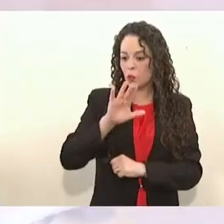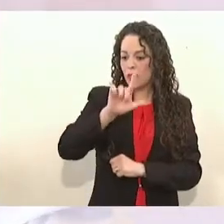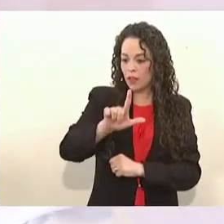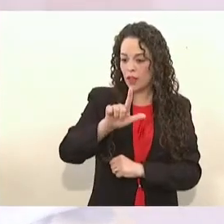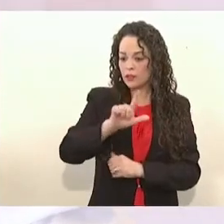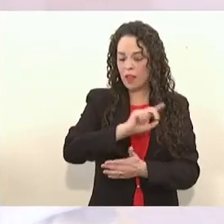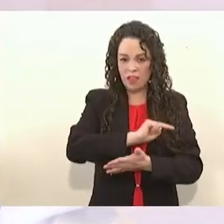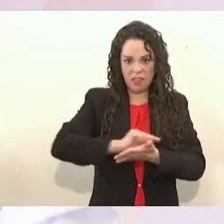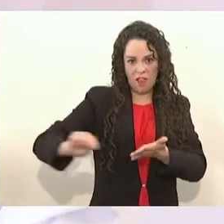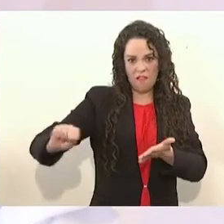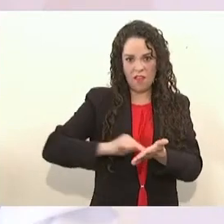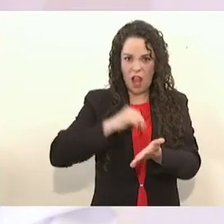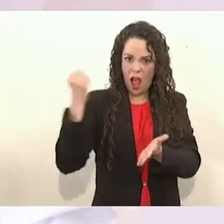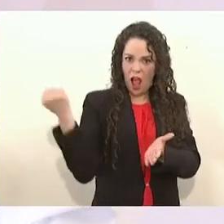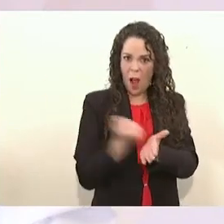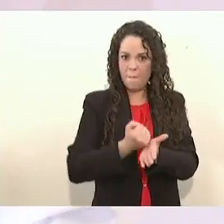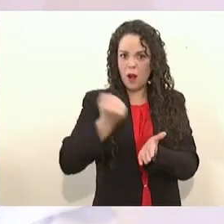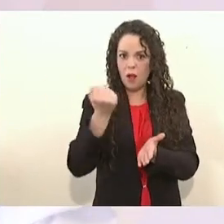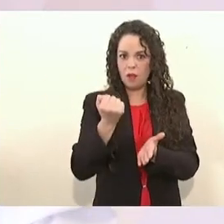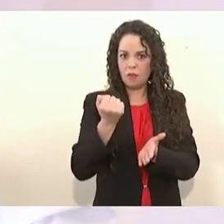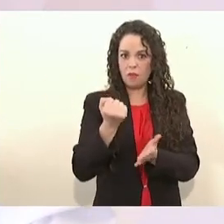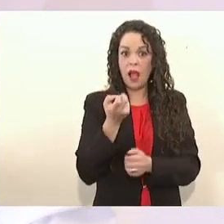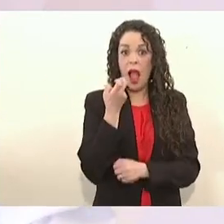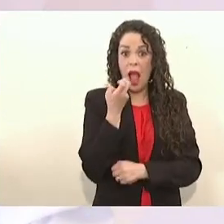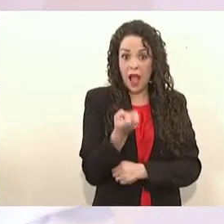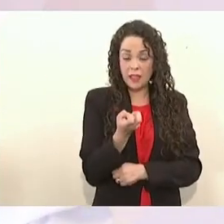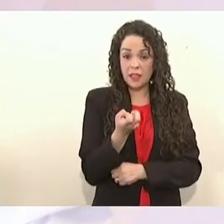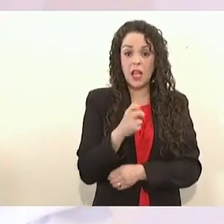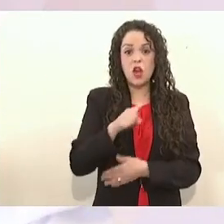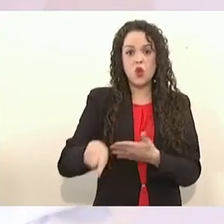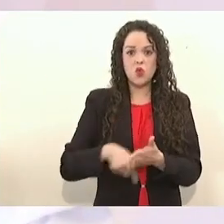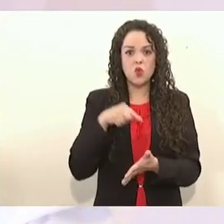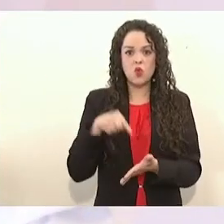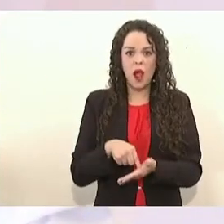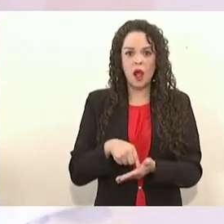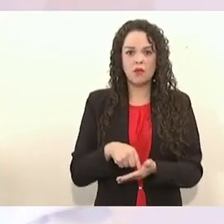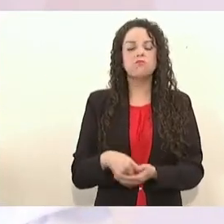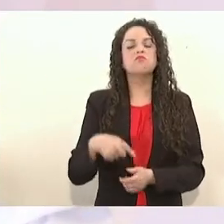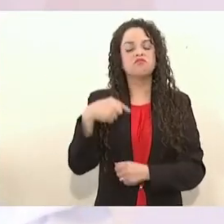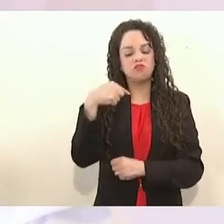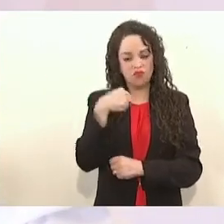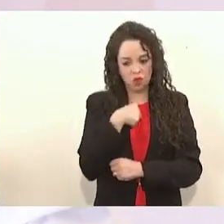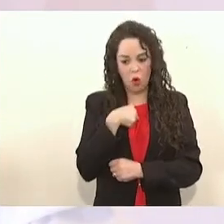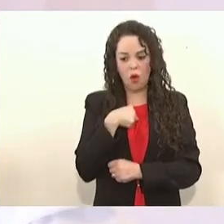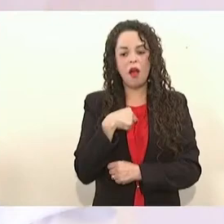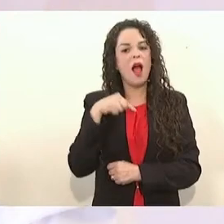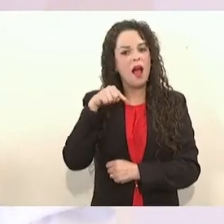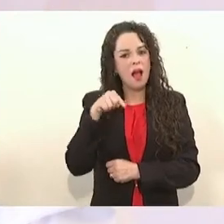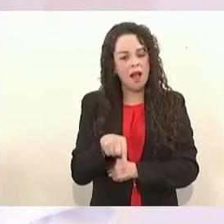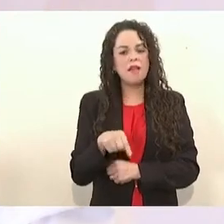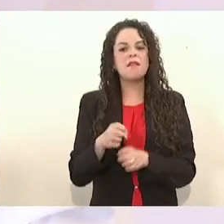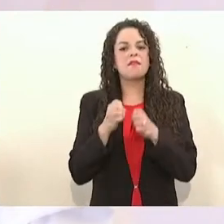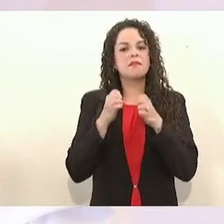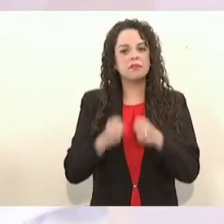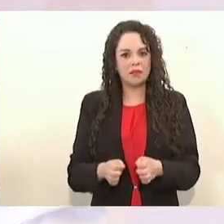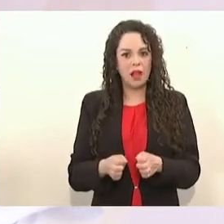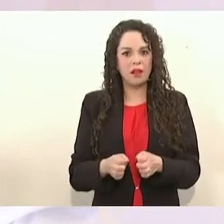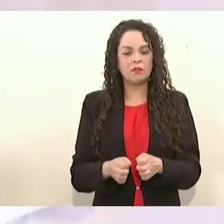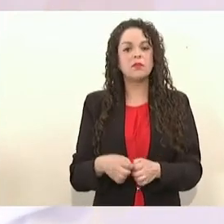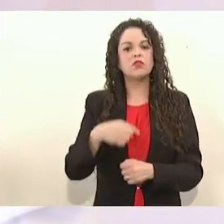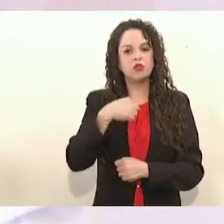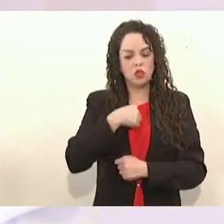1857, la Constitución liberal. Ahí voy a pronunciarme y di a